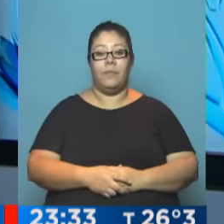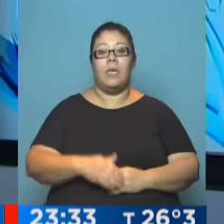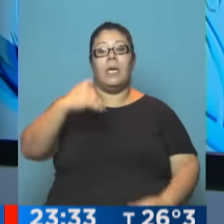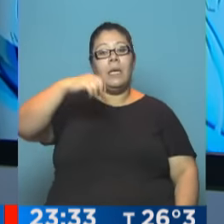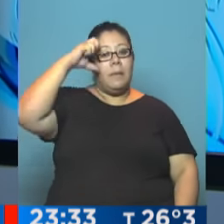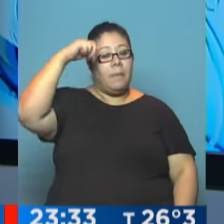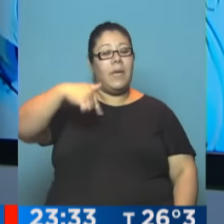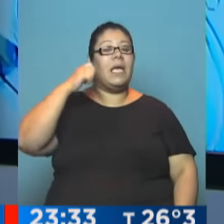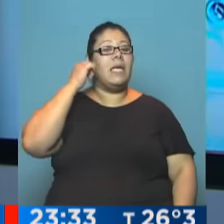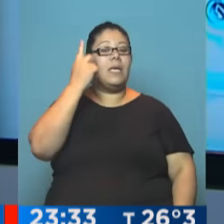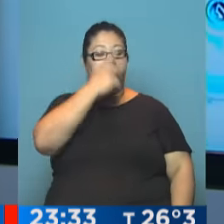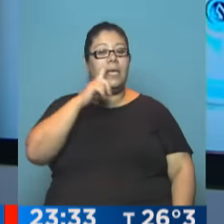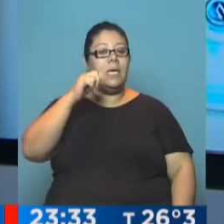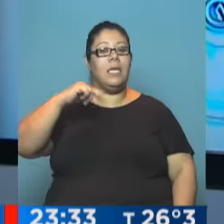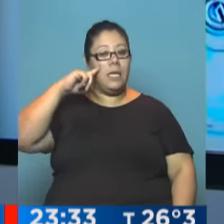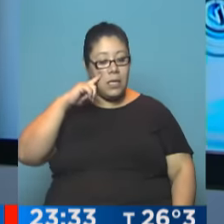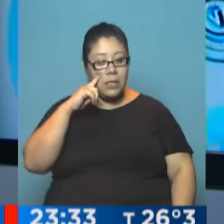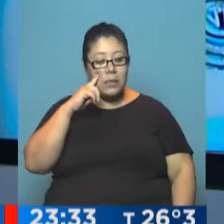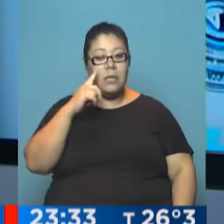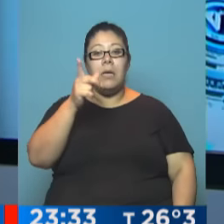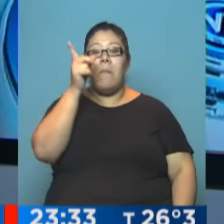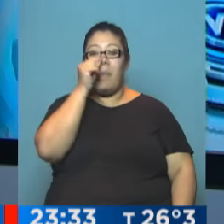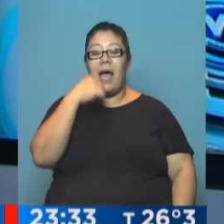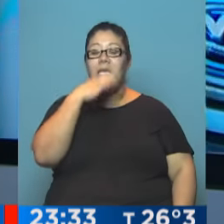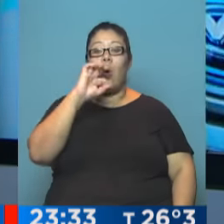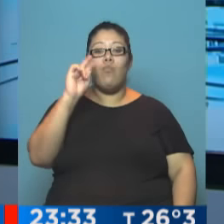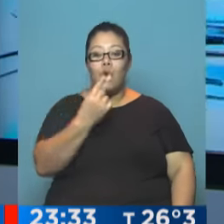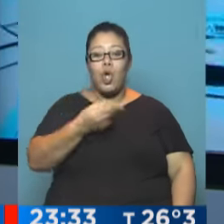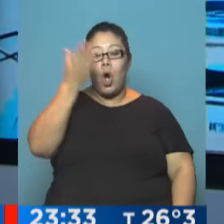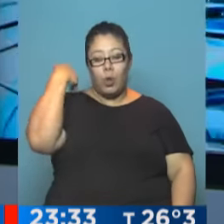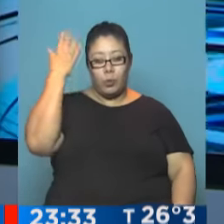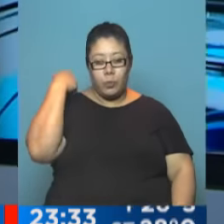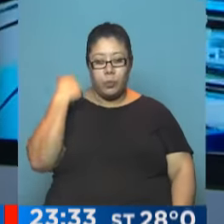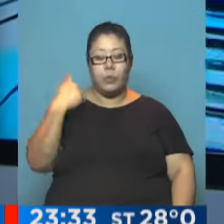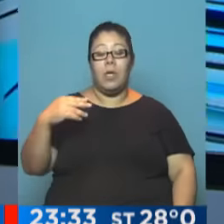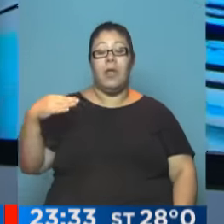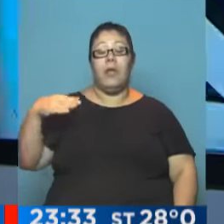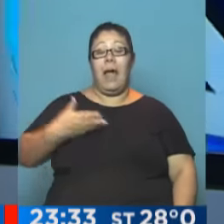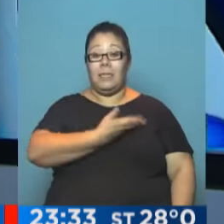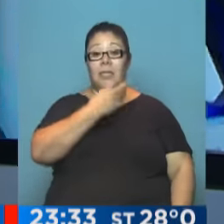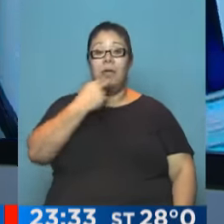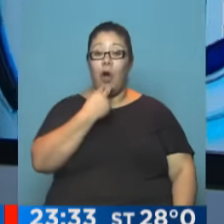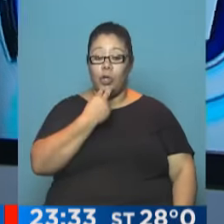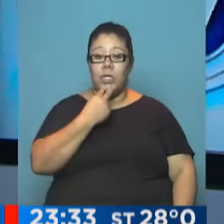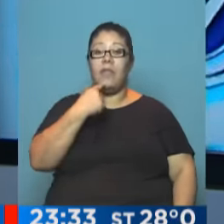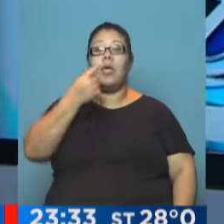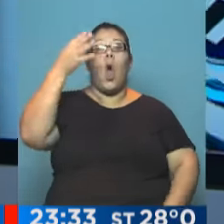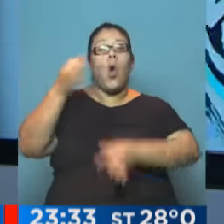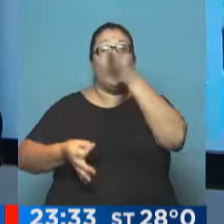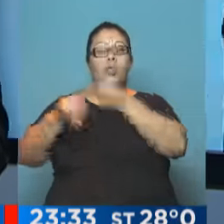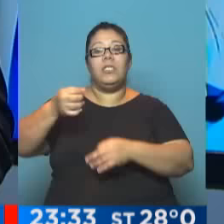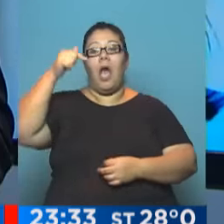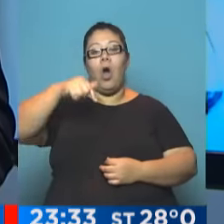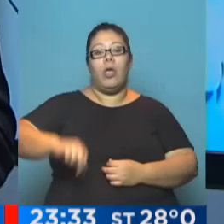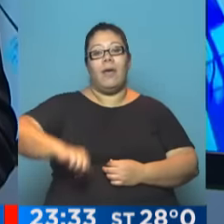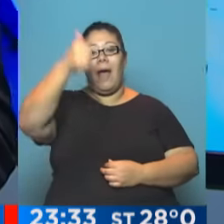de Lucas, una de las víctimas de la tragedia, señaló que la justicia hoy le dio una lección a la corrupción. Este es el